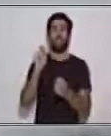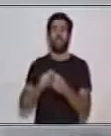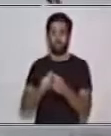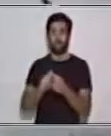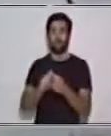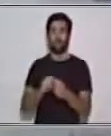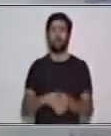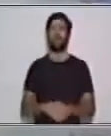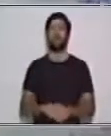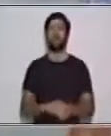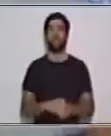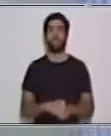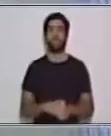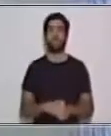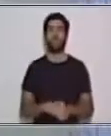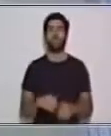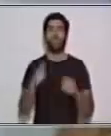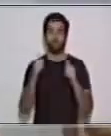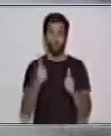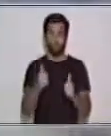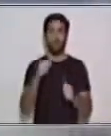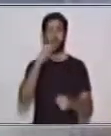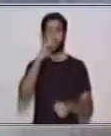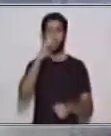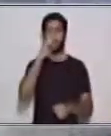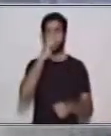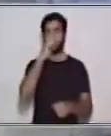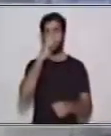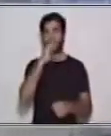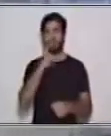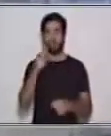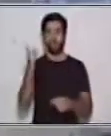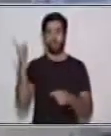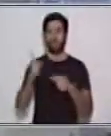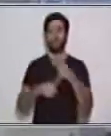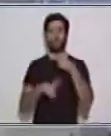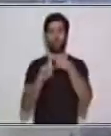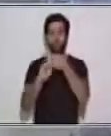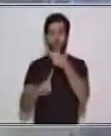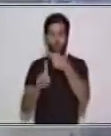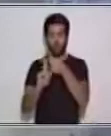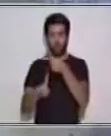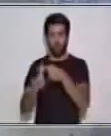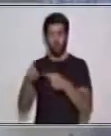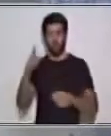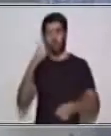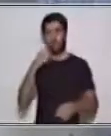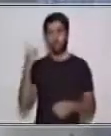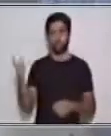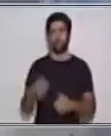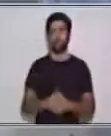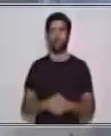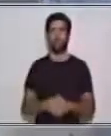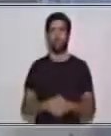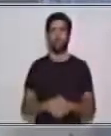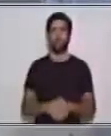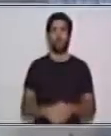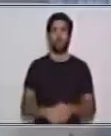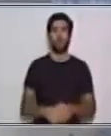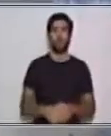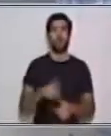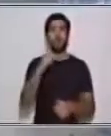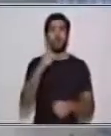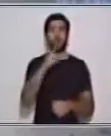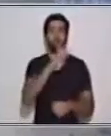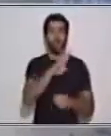personas encuestadas. Muy bien. Entonces, sumamos. Vemos fácil, ¿verdad? 4 más 1,